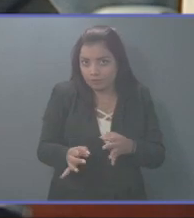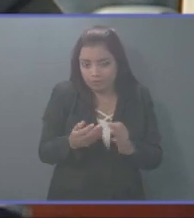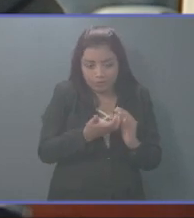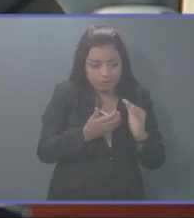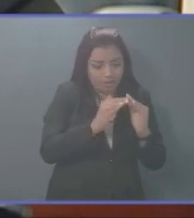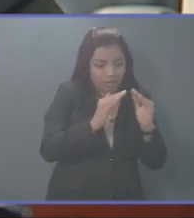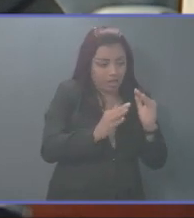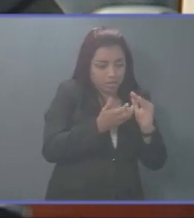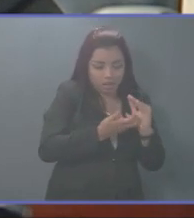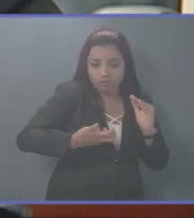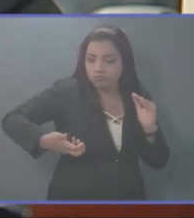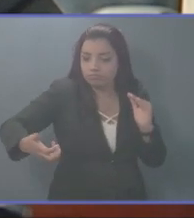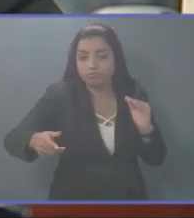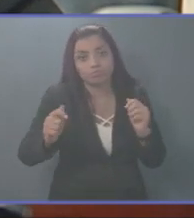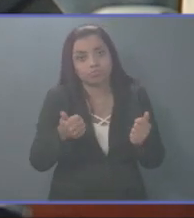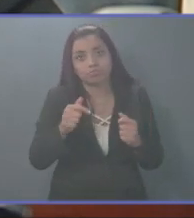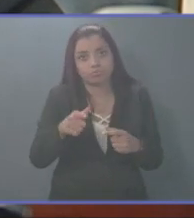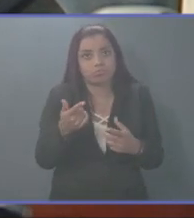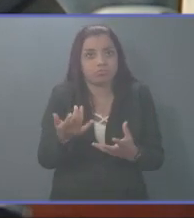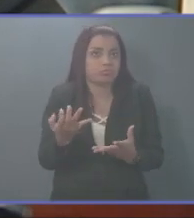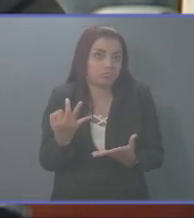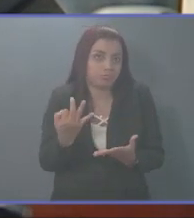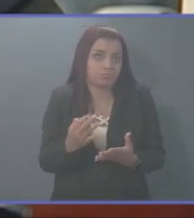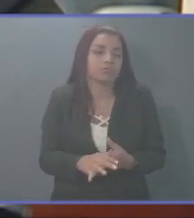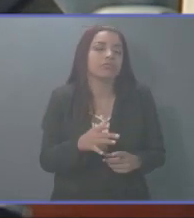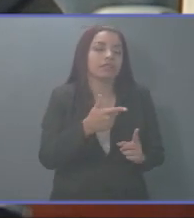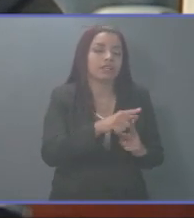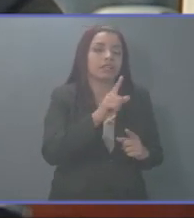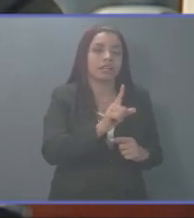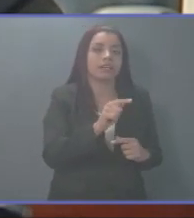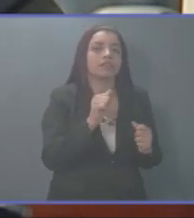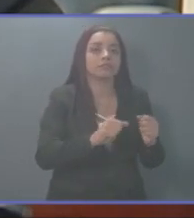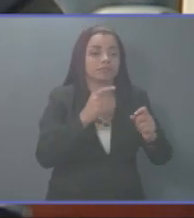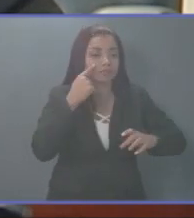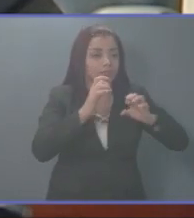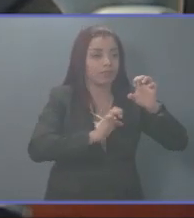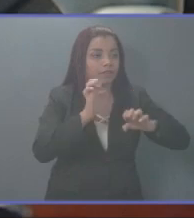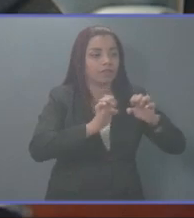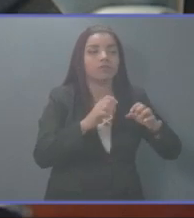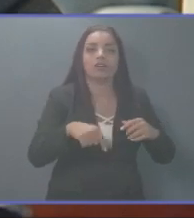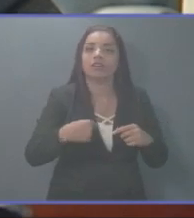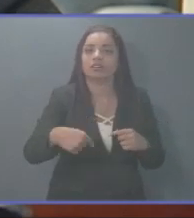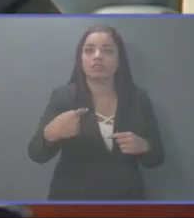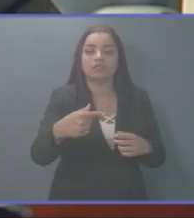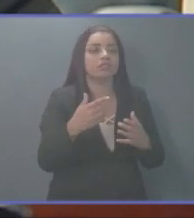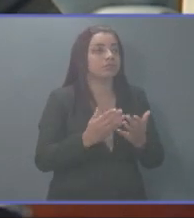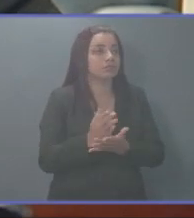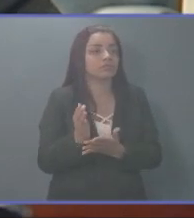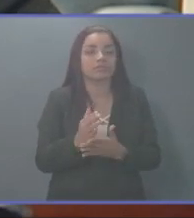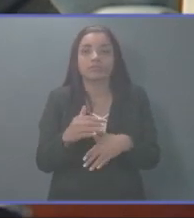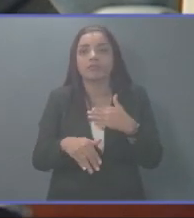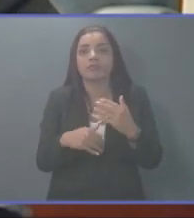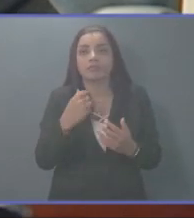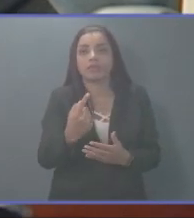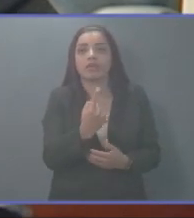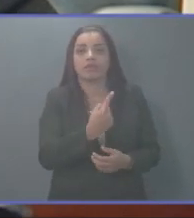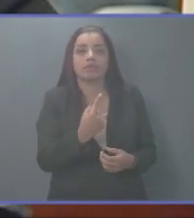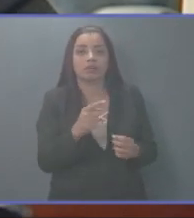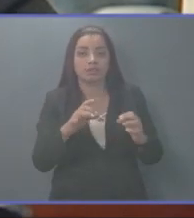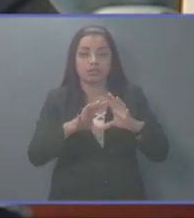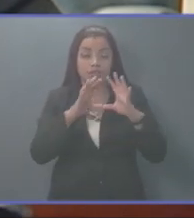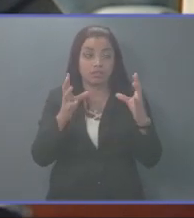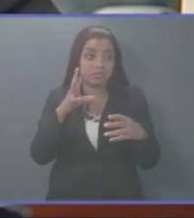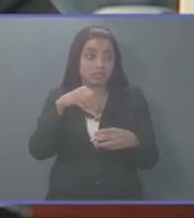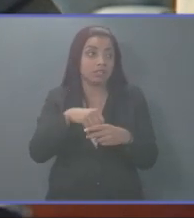desplazamiento cuando así se le requiera. L. Evaluar periódicamente la calidad de la asistencia y protección brindada a las personas desplazadas internamente.